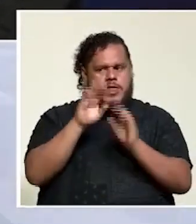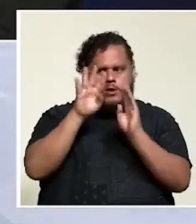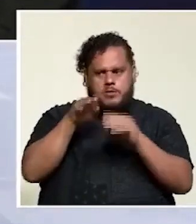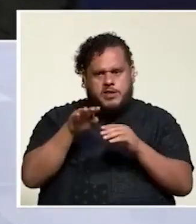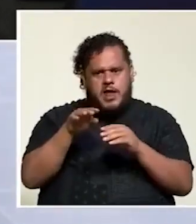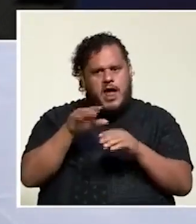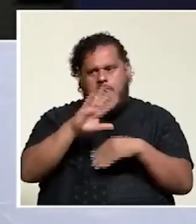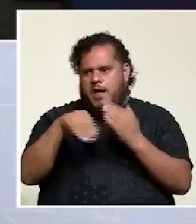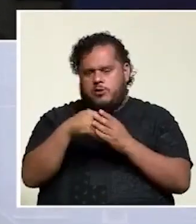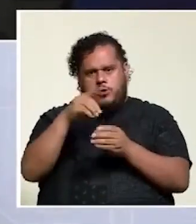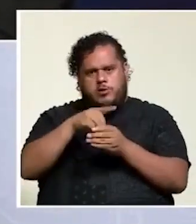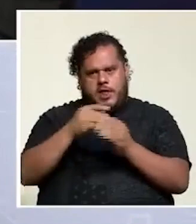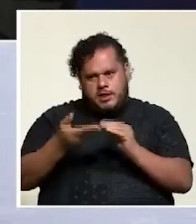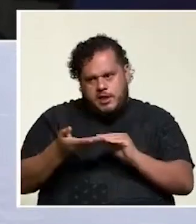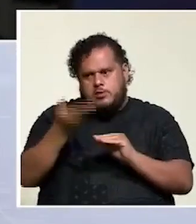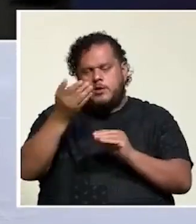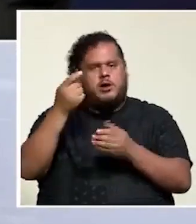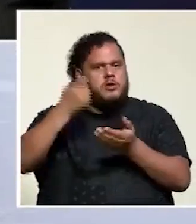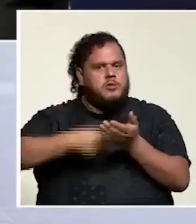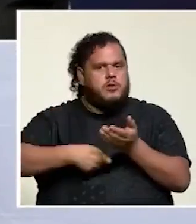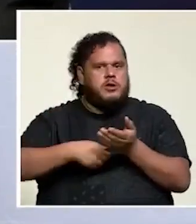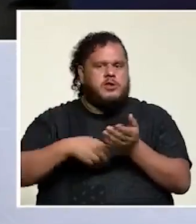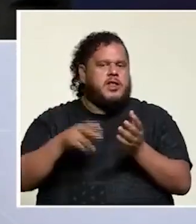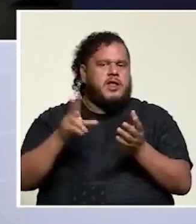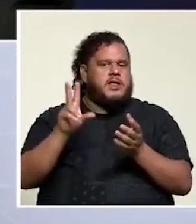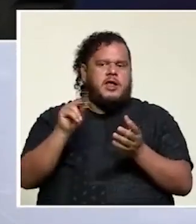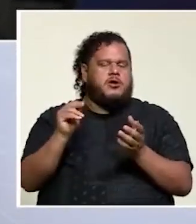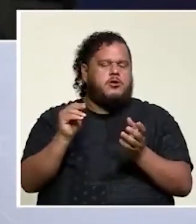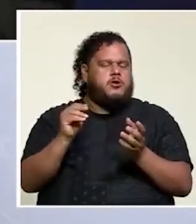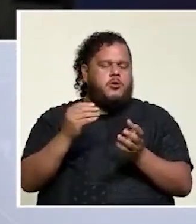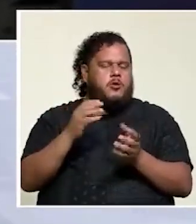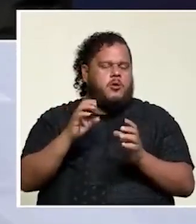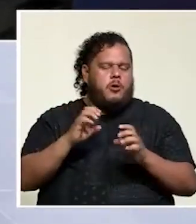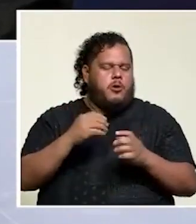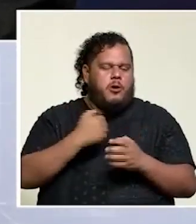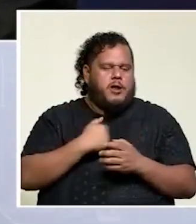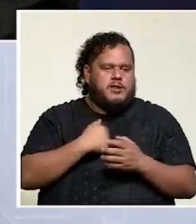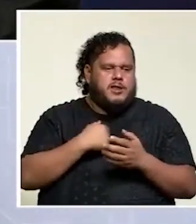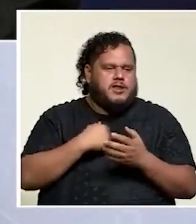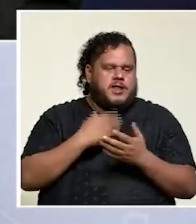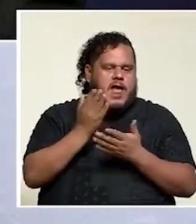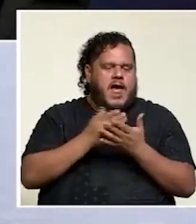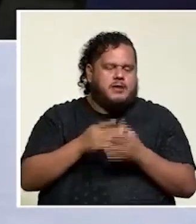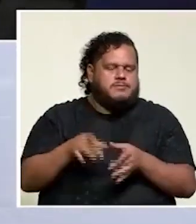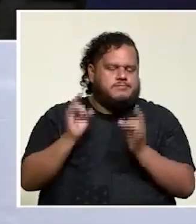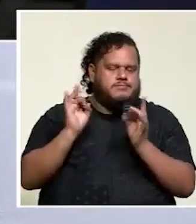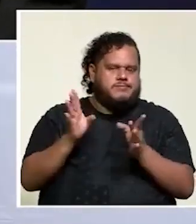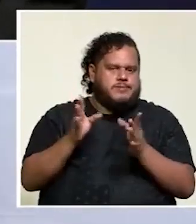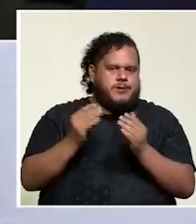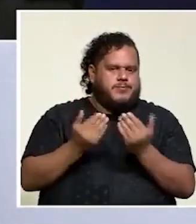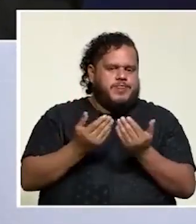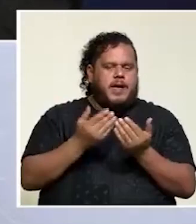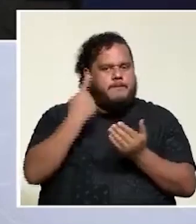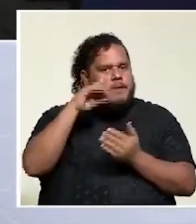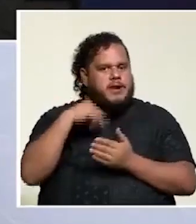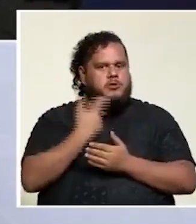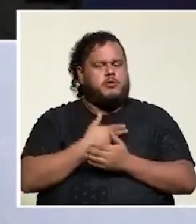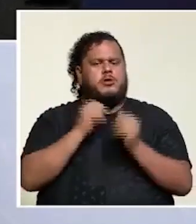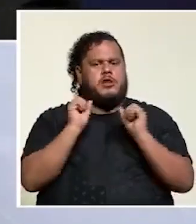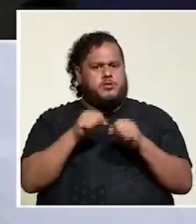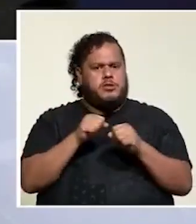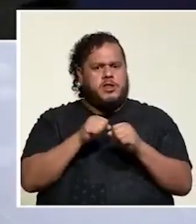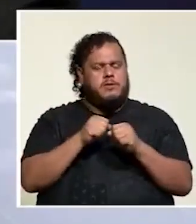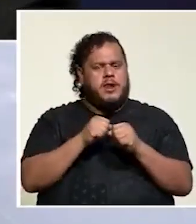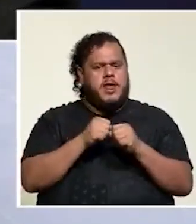diputados de aumentar los impuestos, que no hay materia más odiosa que esa en cuestión legislativa. Bueno, yo creo que para nosotros va a ser